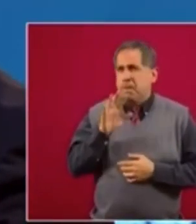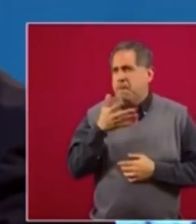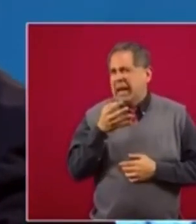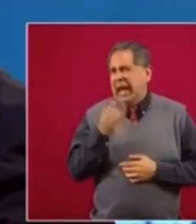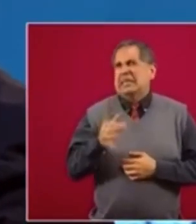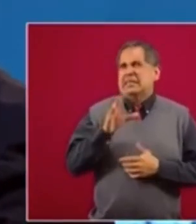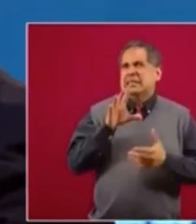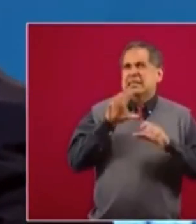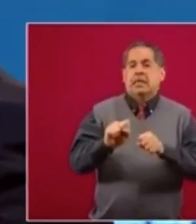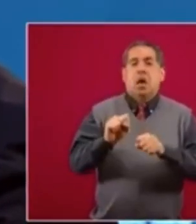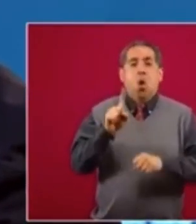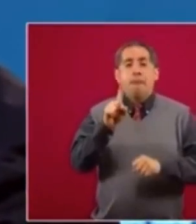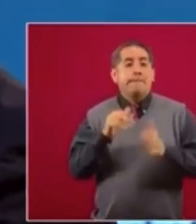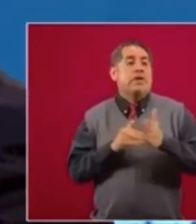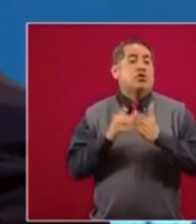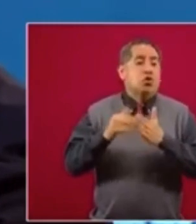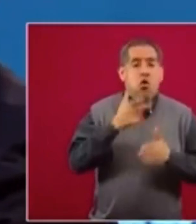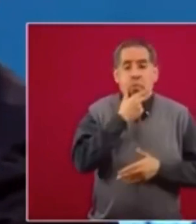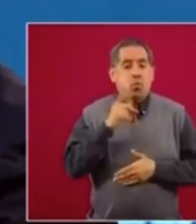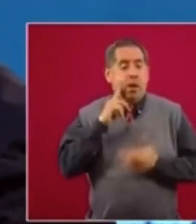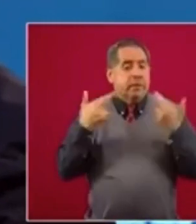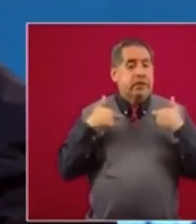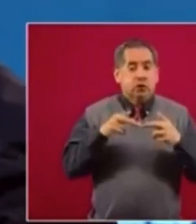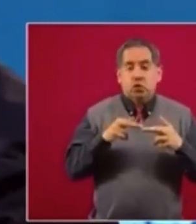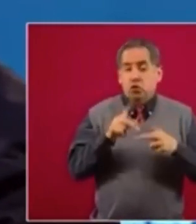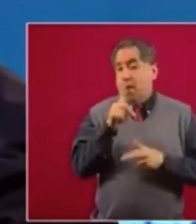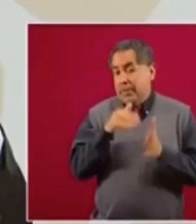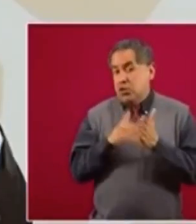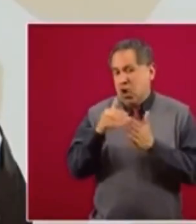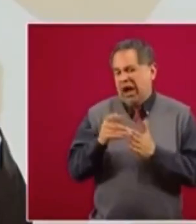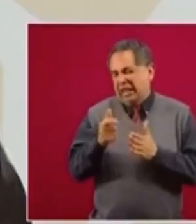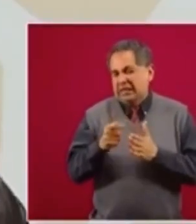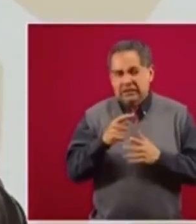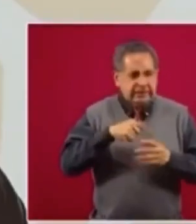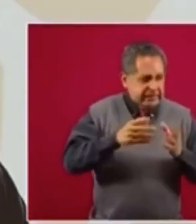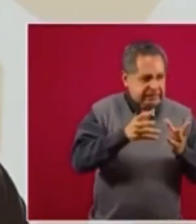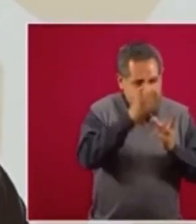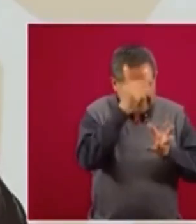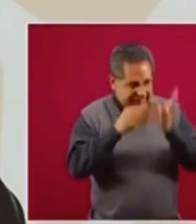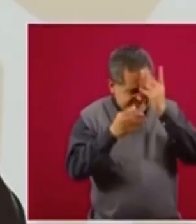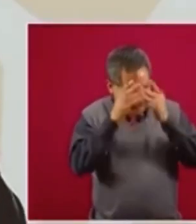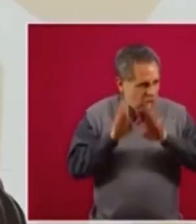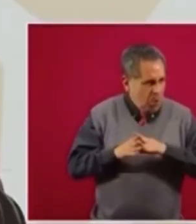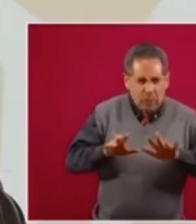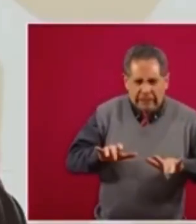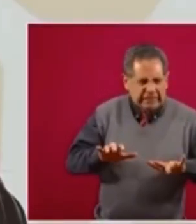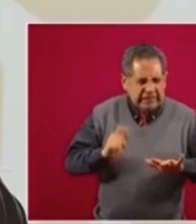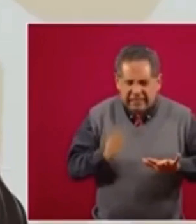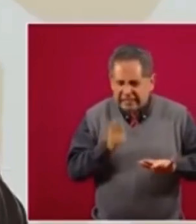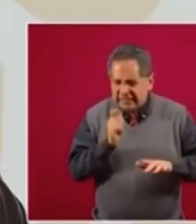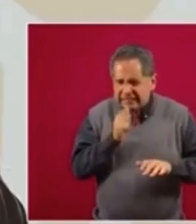1,000,000 de maestras y maestros que se capacitaron en herramientas